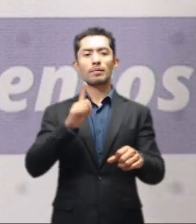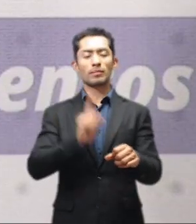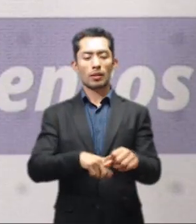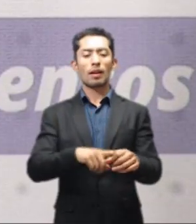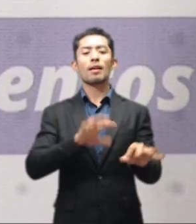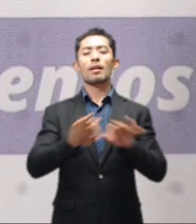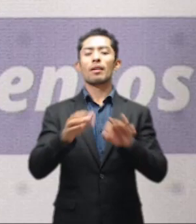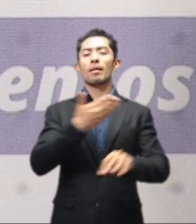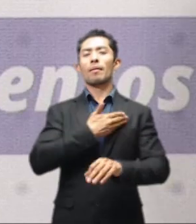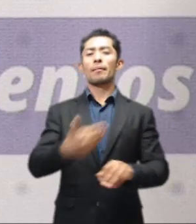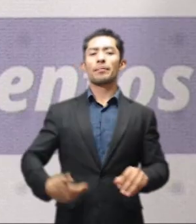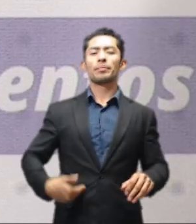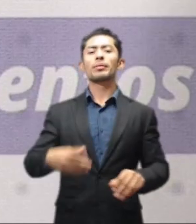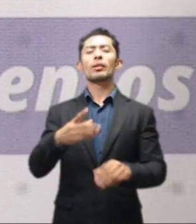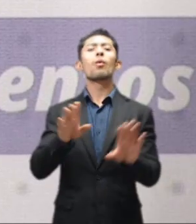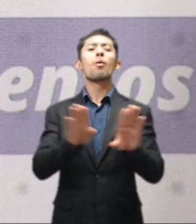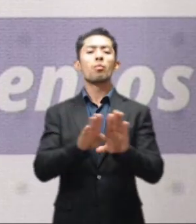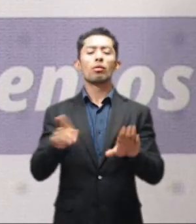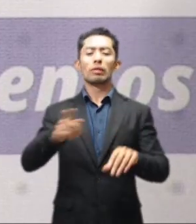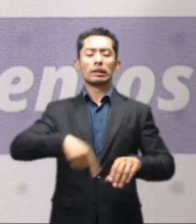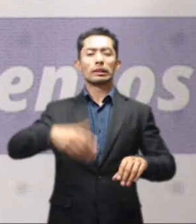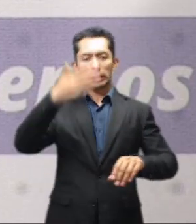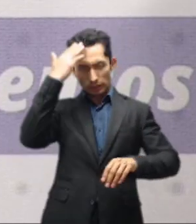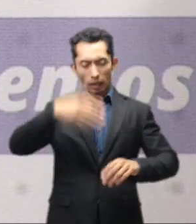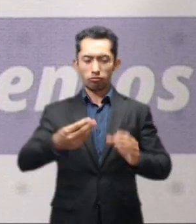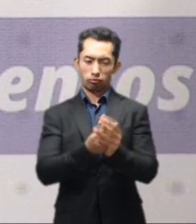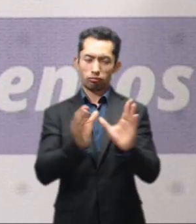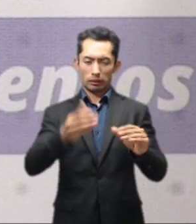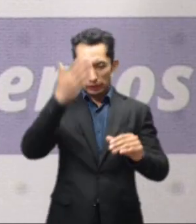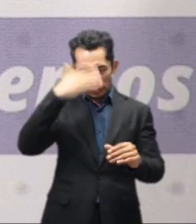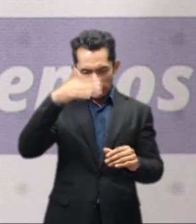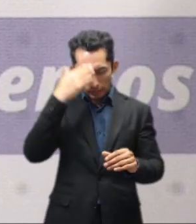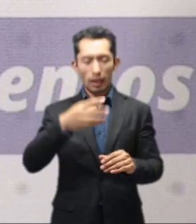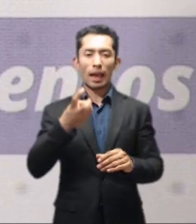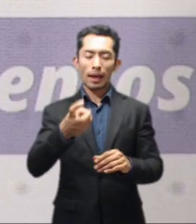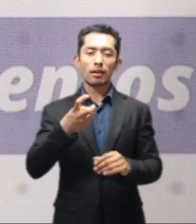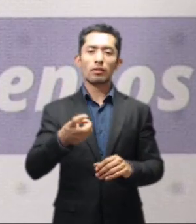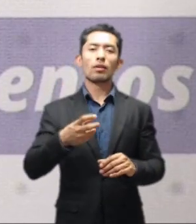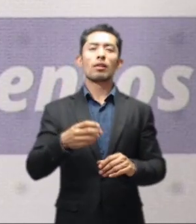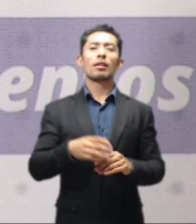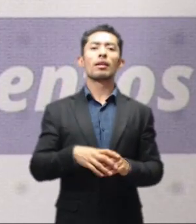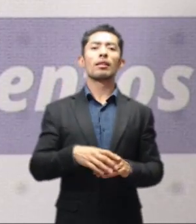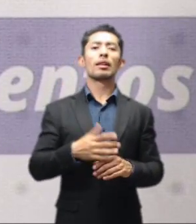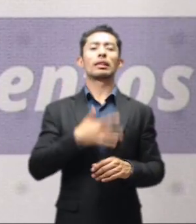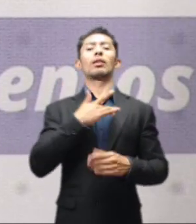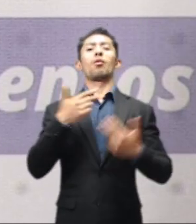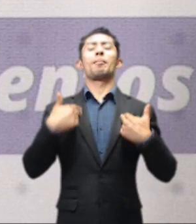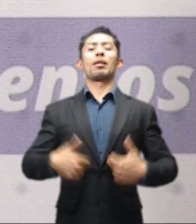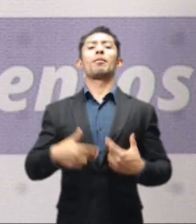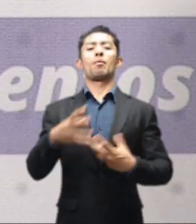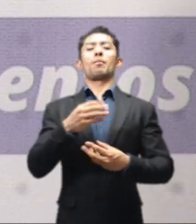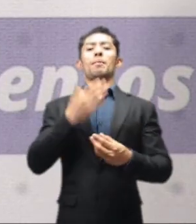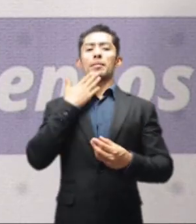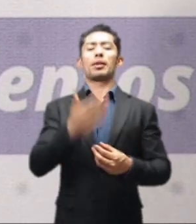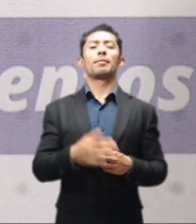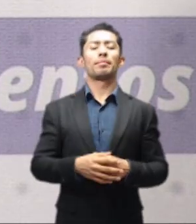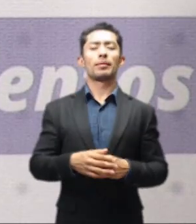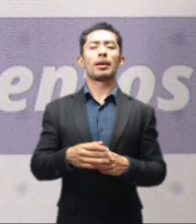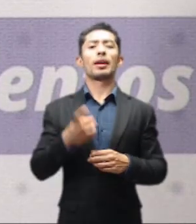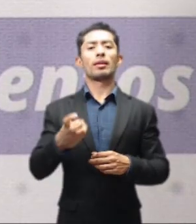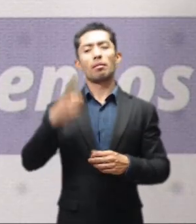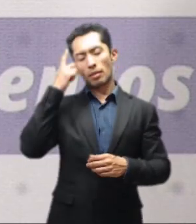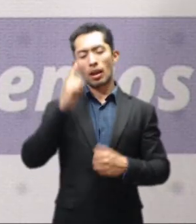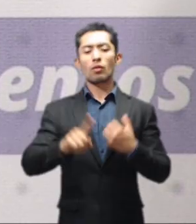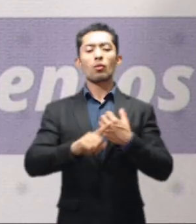Presidencia debe de ser un personal capacitado un personal con un nivel humanístico muy bueno eh para dar